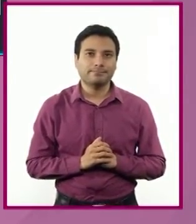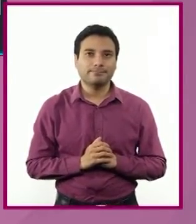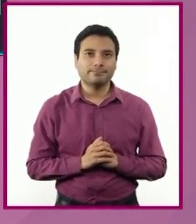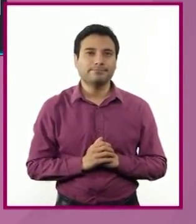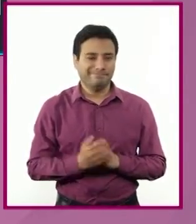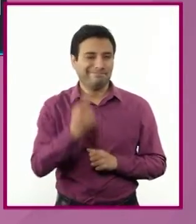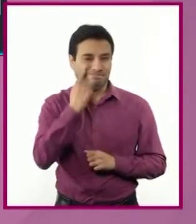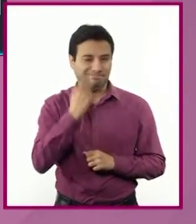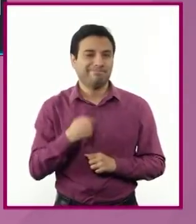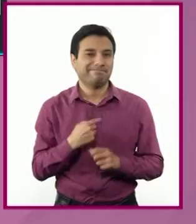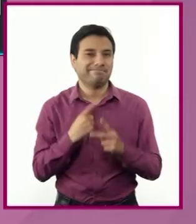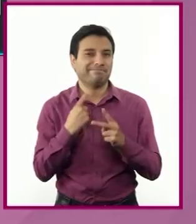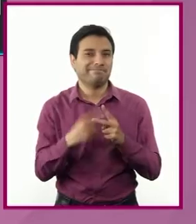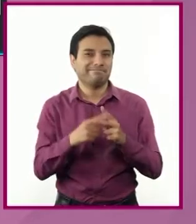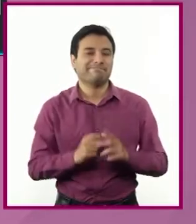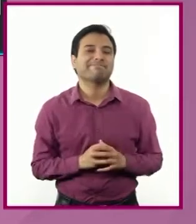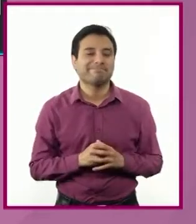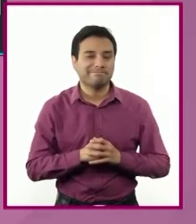Realicemos el ejercicio.